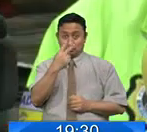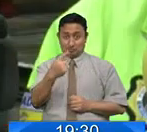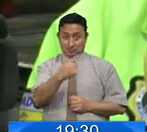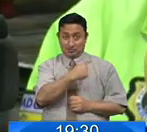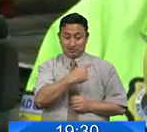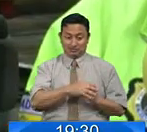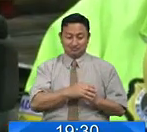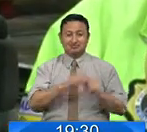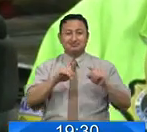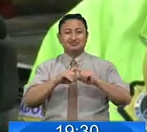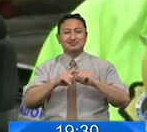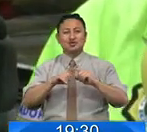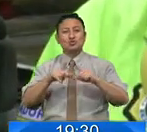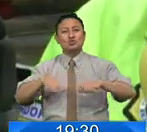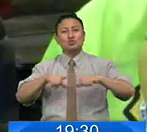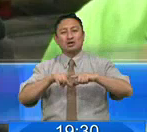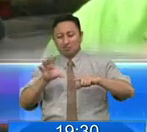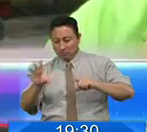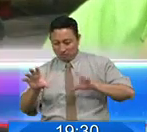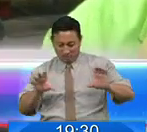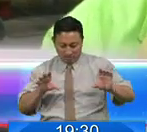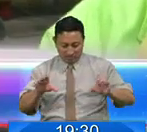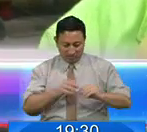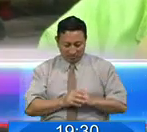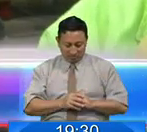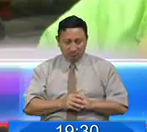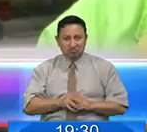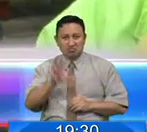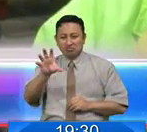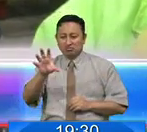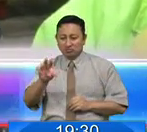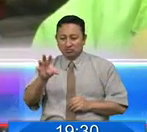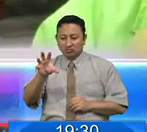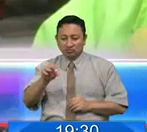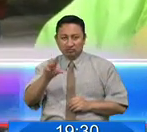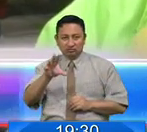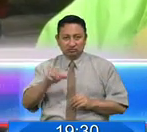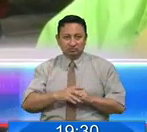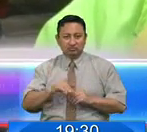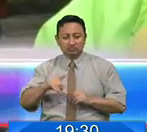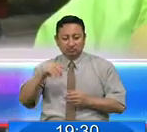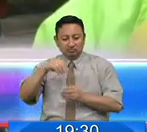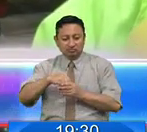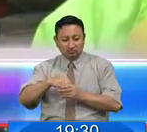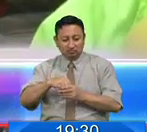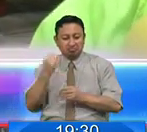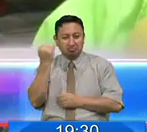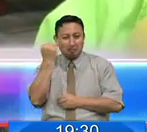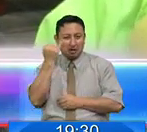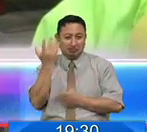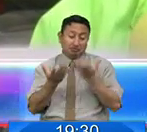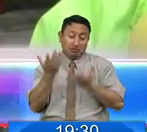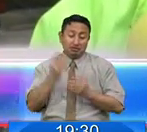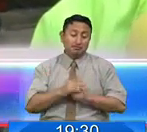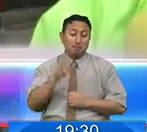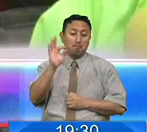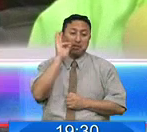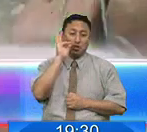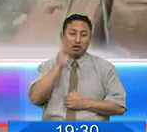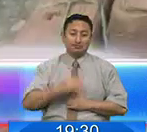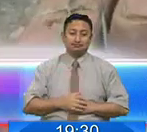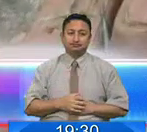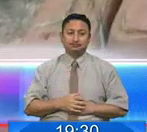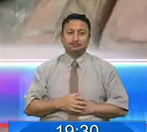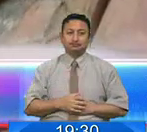varios objetos y paquetes de diferentes tamaños con una sustancia vegetal verdosa que aparentemente pues es